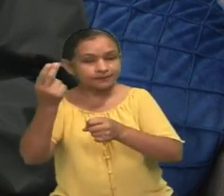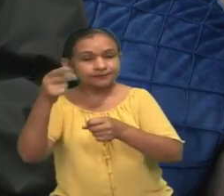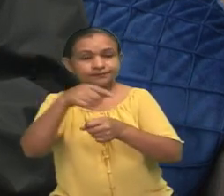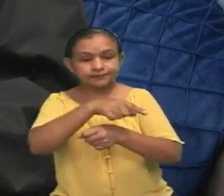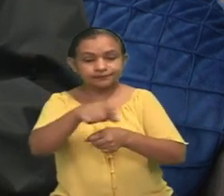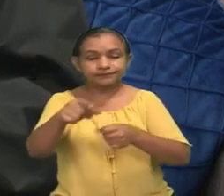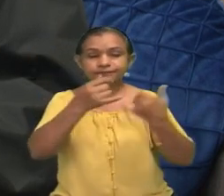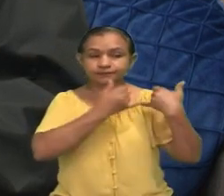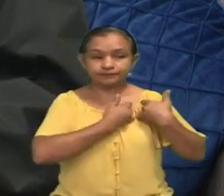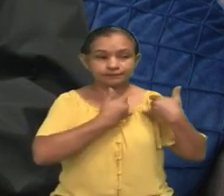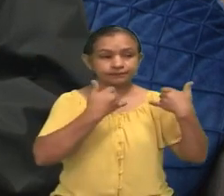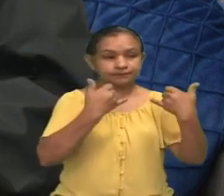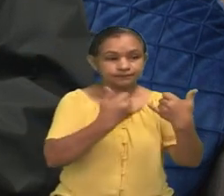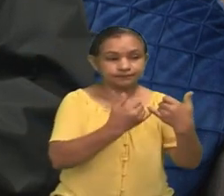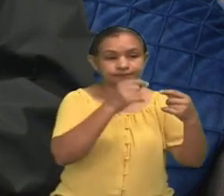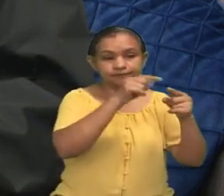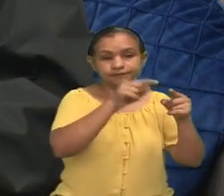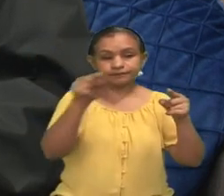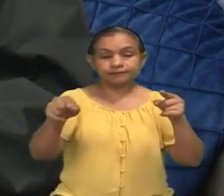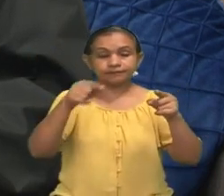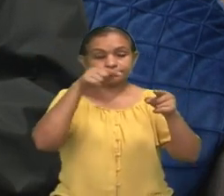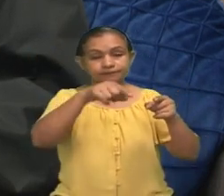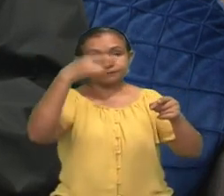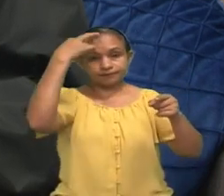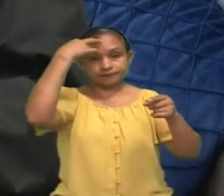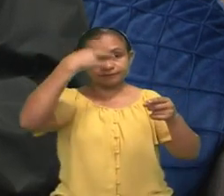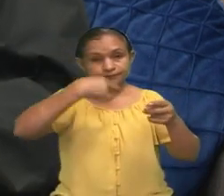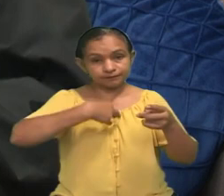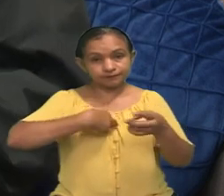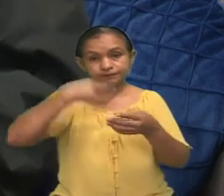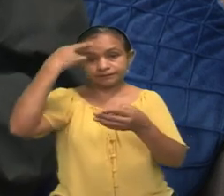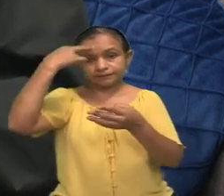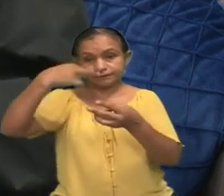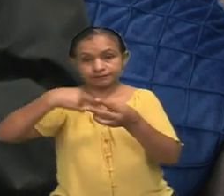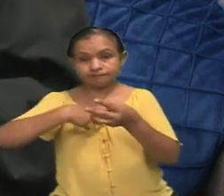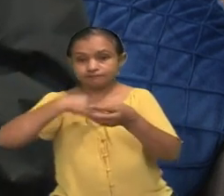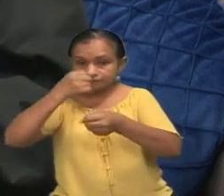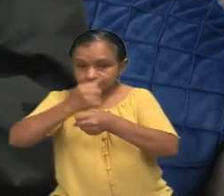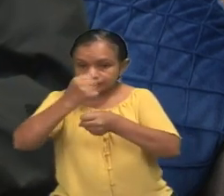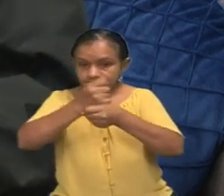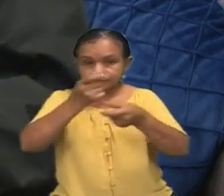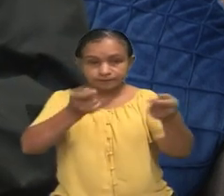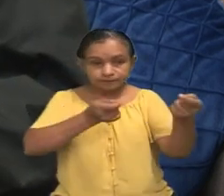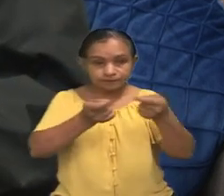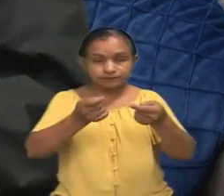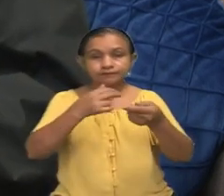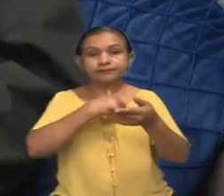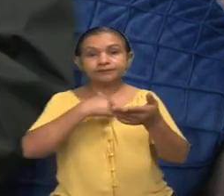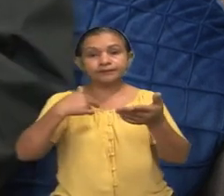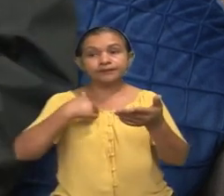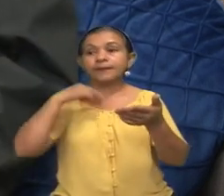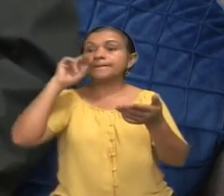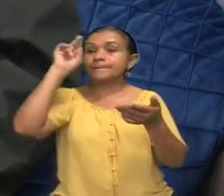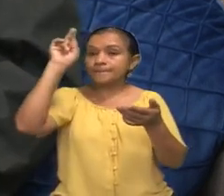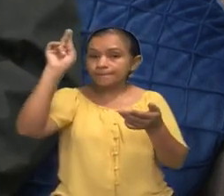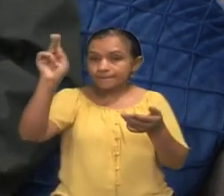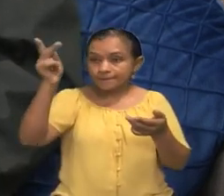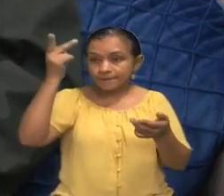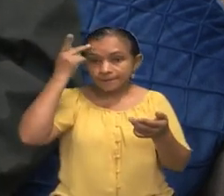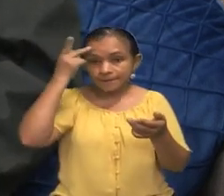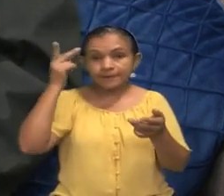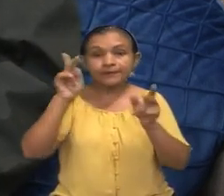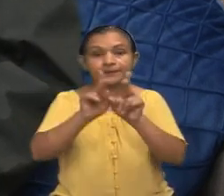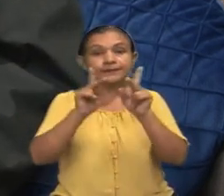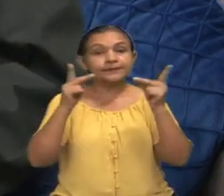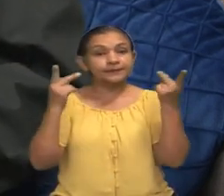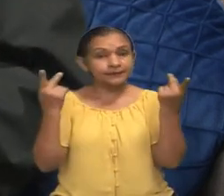las instituciones designadas para operativizar, para implementar las políticas